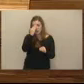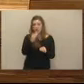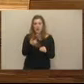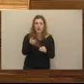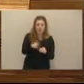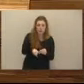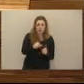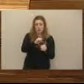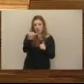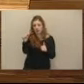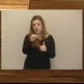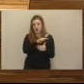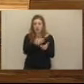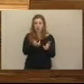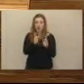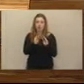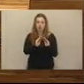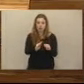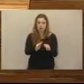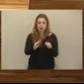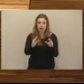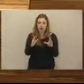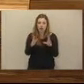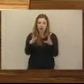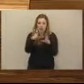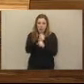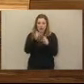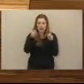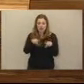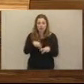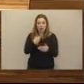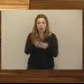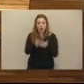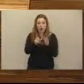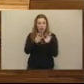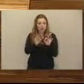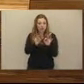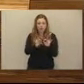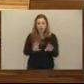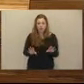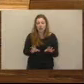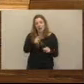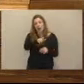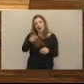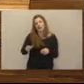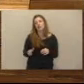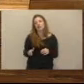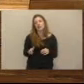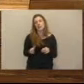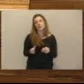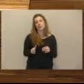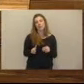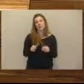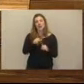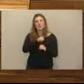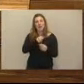democracia, sin ambigüedades, esta proposición no admite indiferencia. La gente está ahí esperando